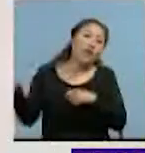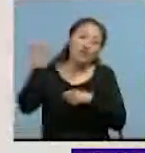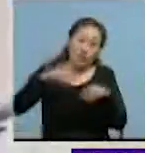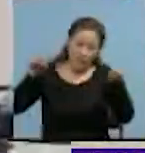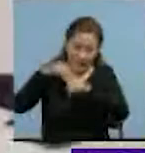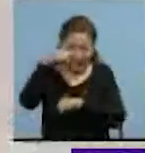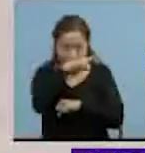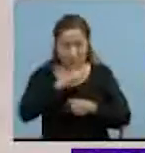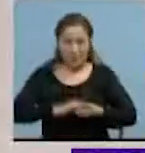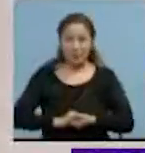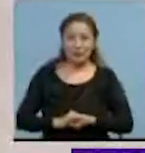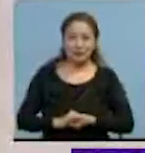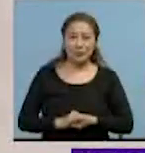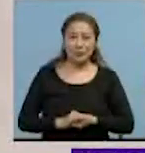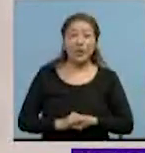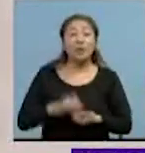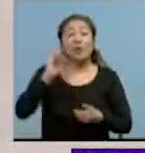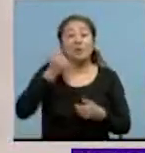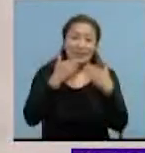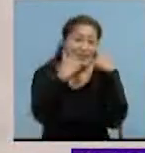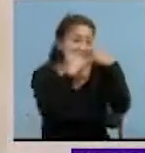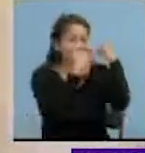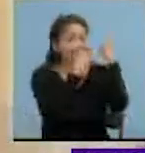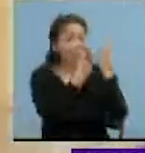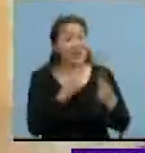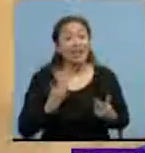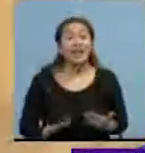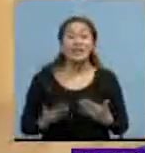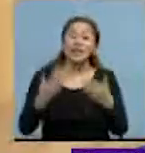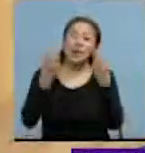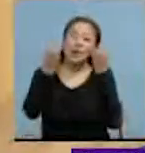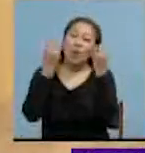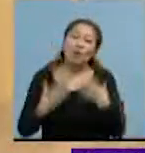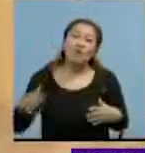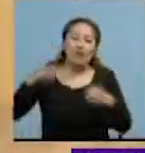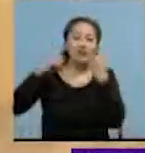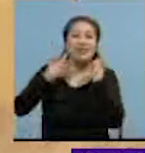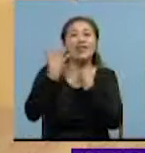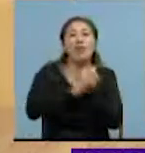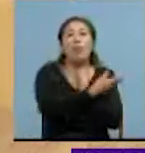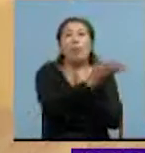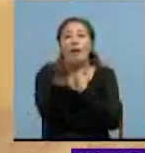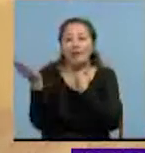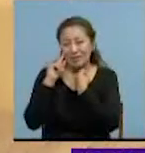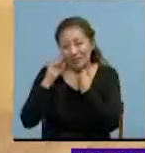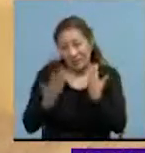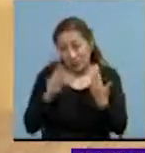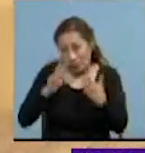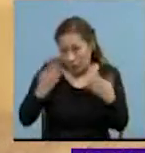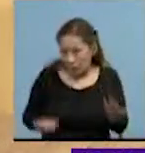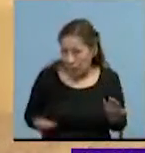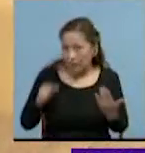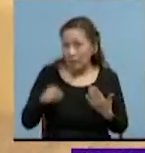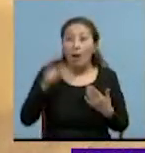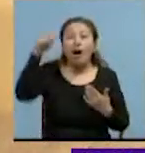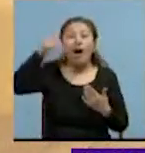ustedes. Bien, muchísimas gracias, Victoria. Buen paisaje aquí, se puede observar ahí donde está Victoria Marín